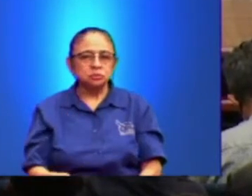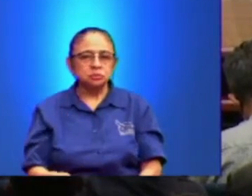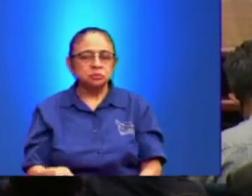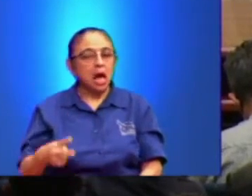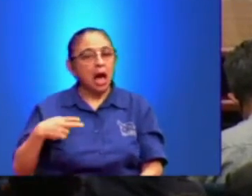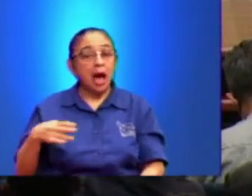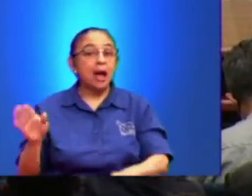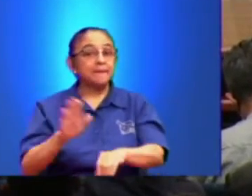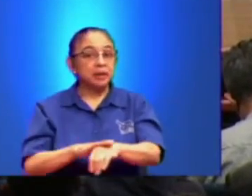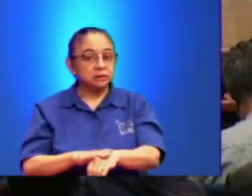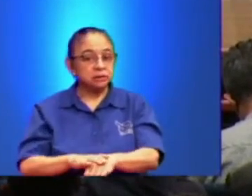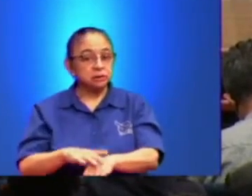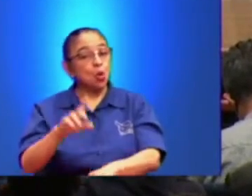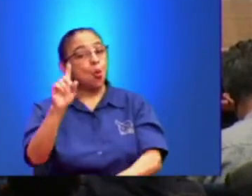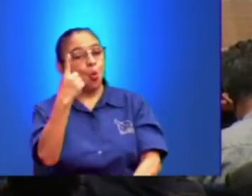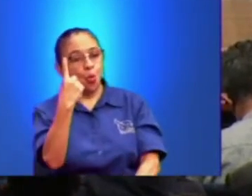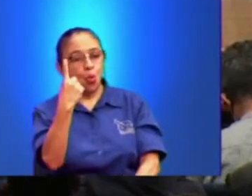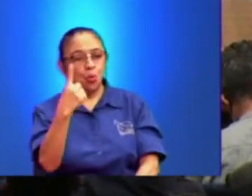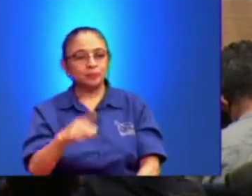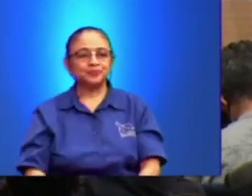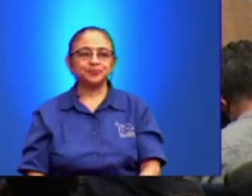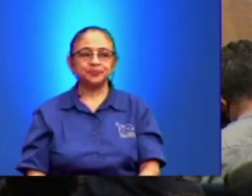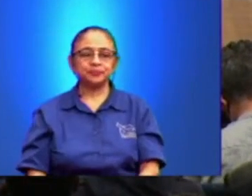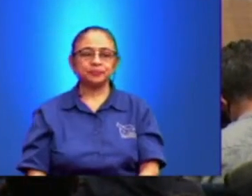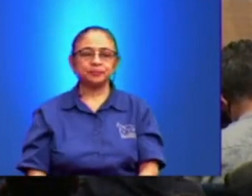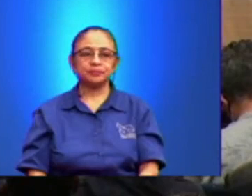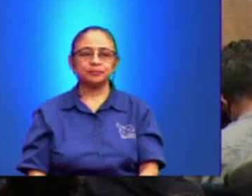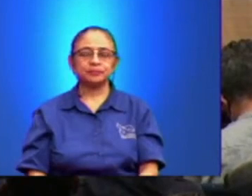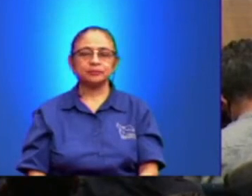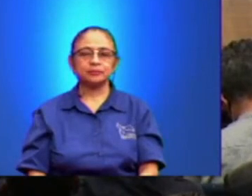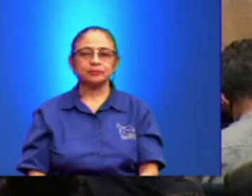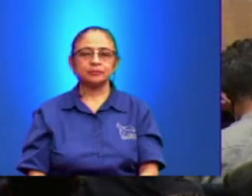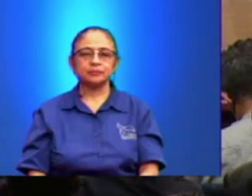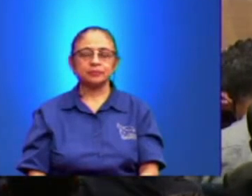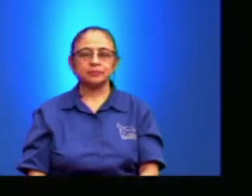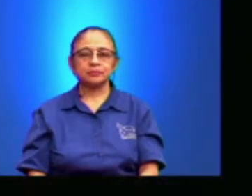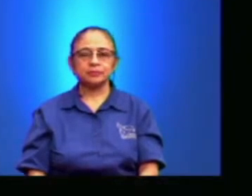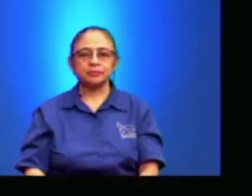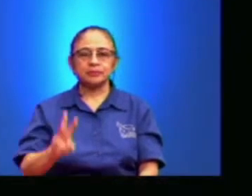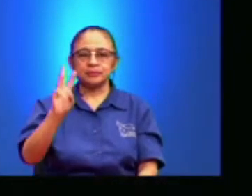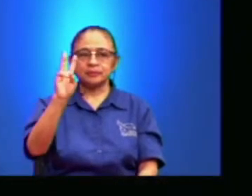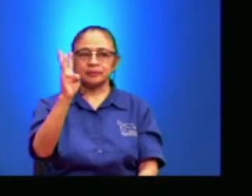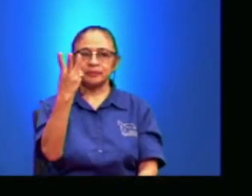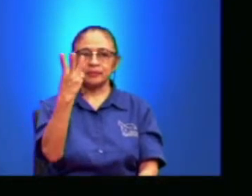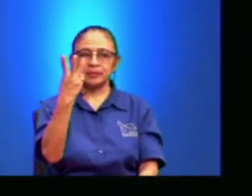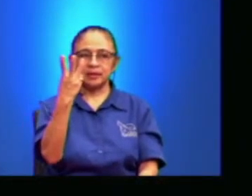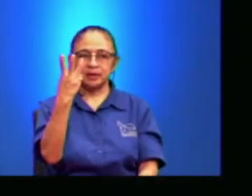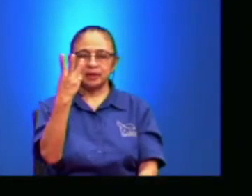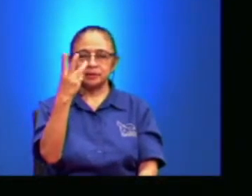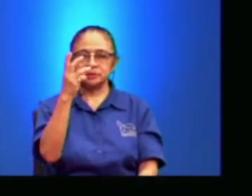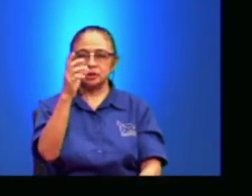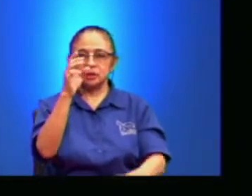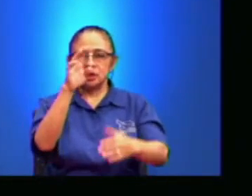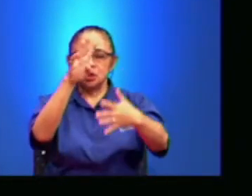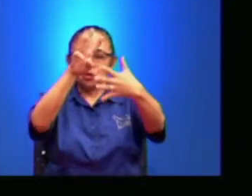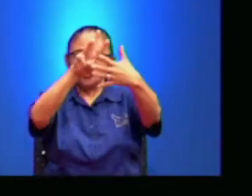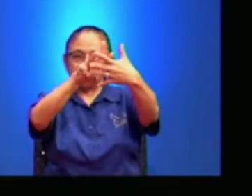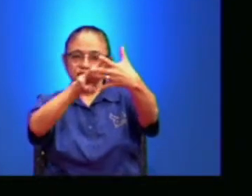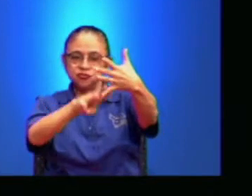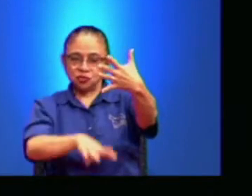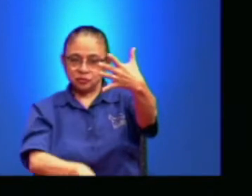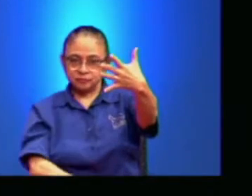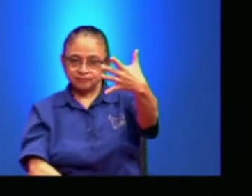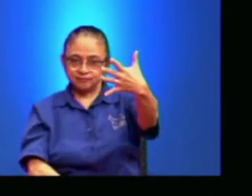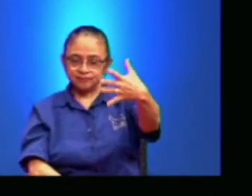pero este es uno de ellos impulse 34 porque aquí sería como